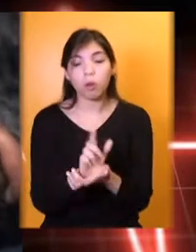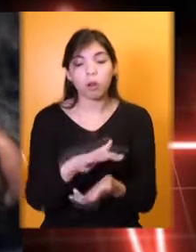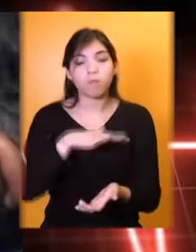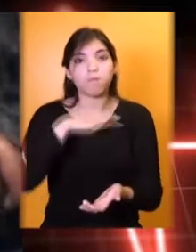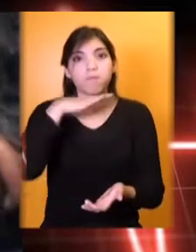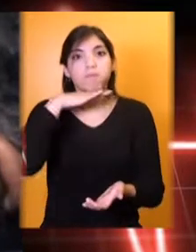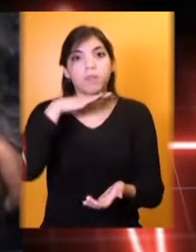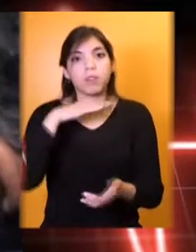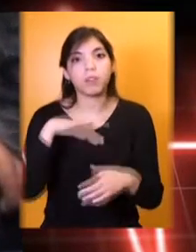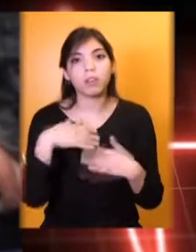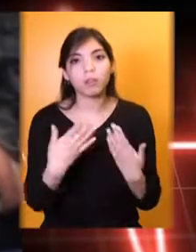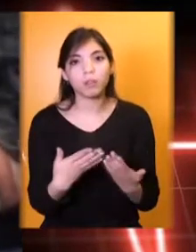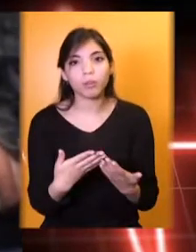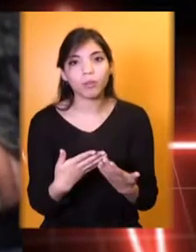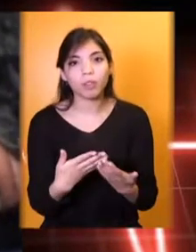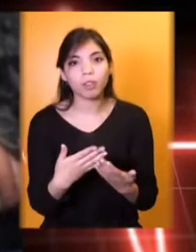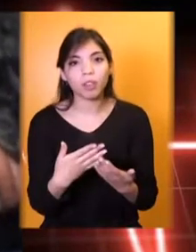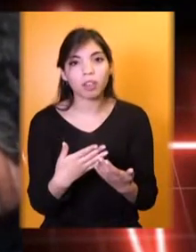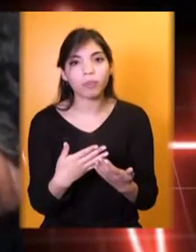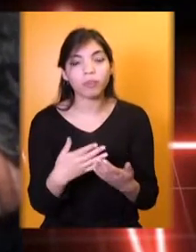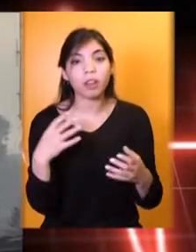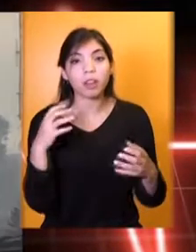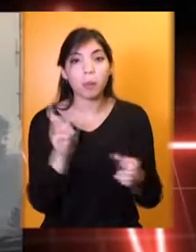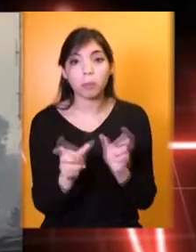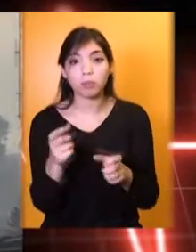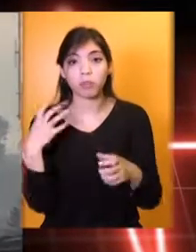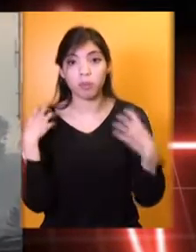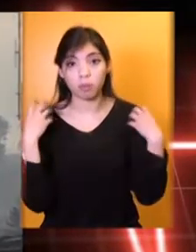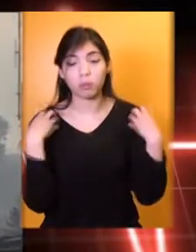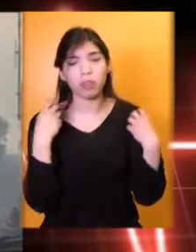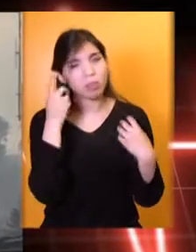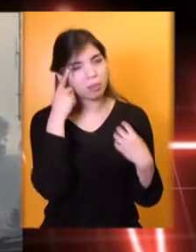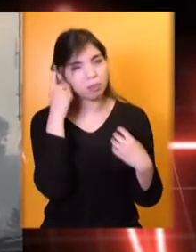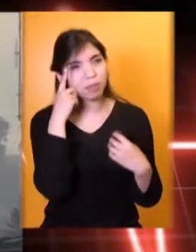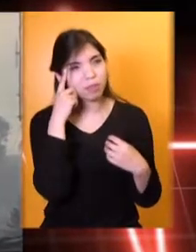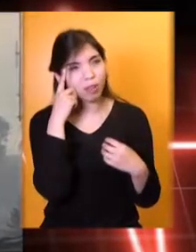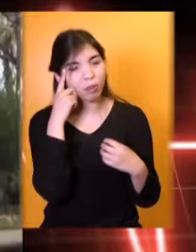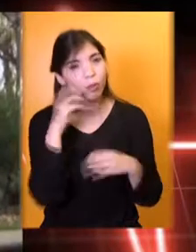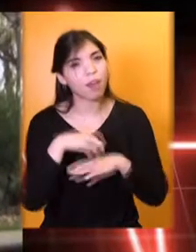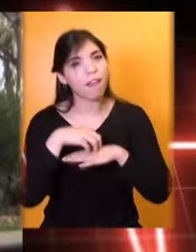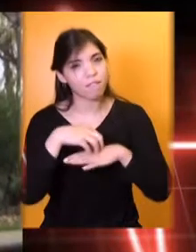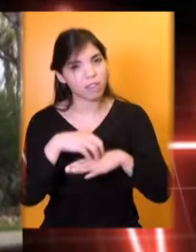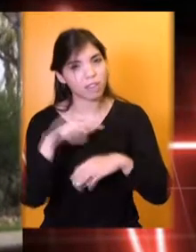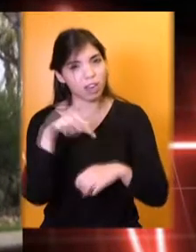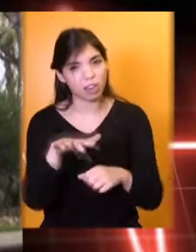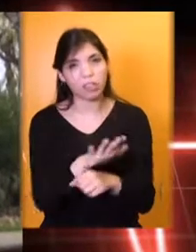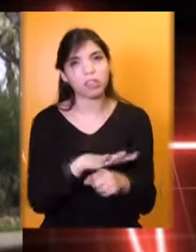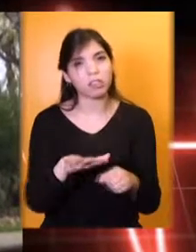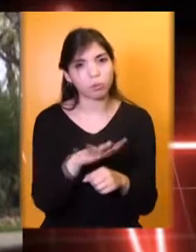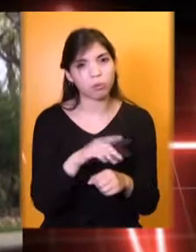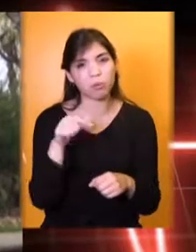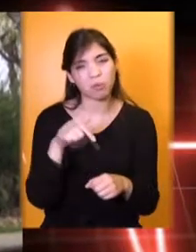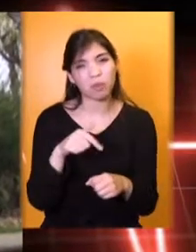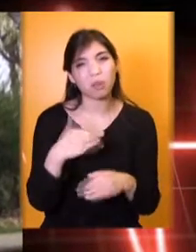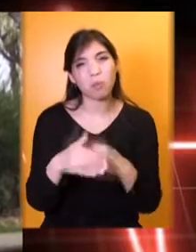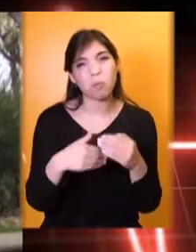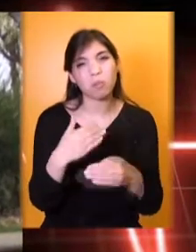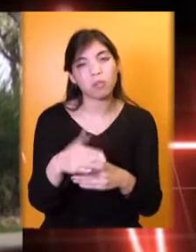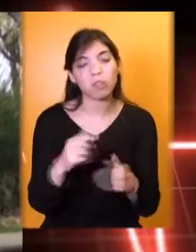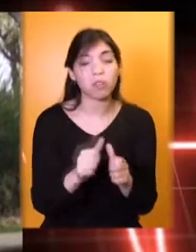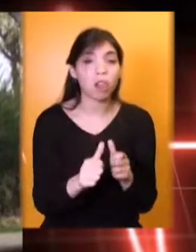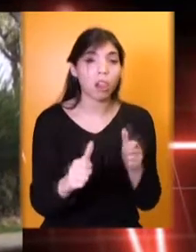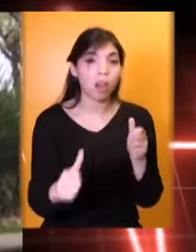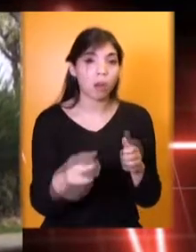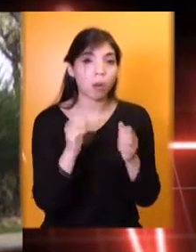descontaminación, lo que la autoridad dice no descartar para los próximos meses. Estamos en el proceso, es un proceso largo de